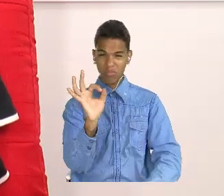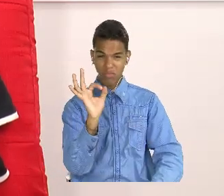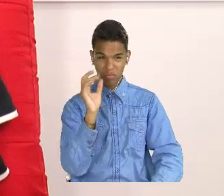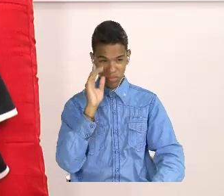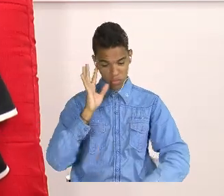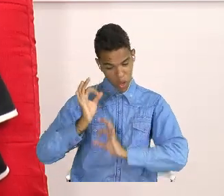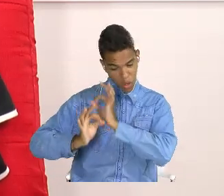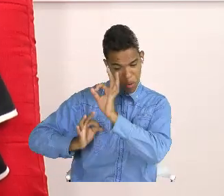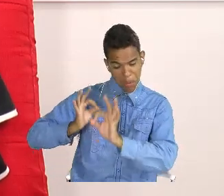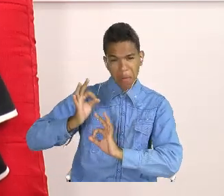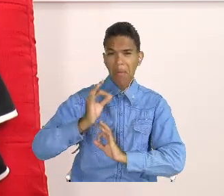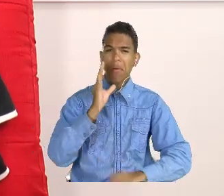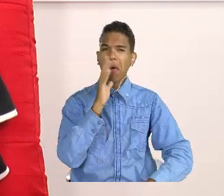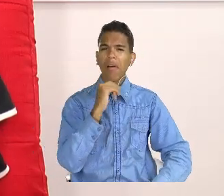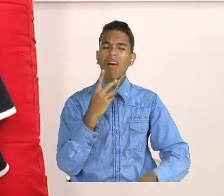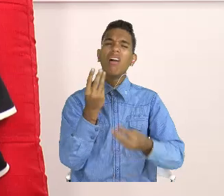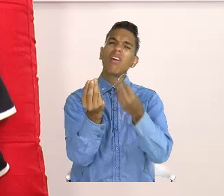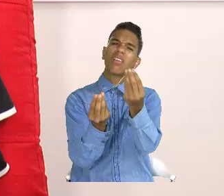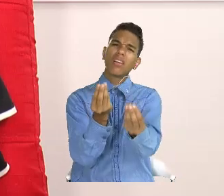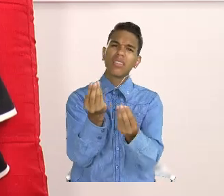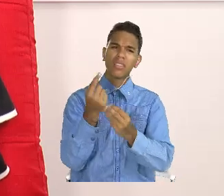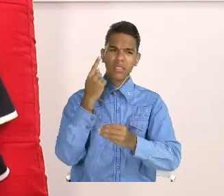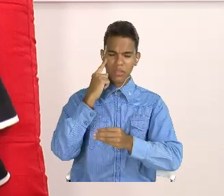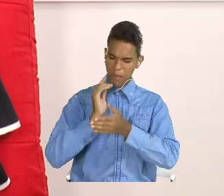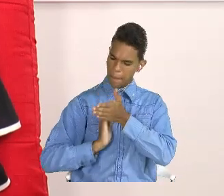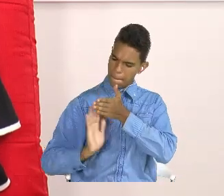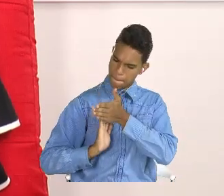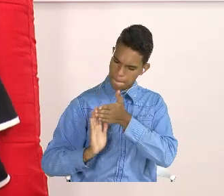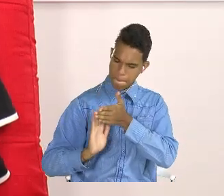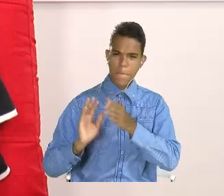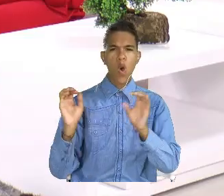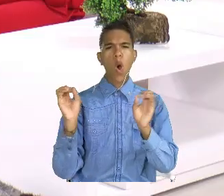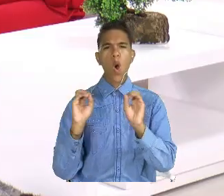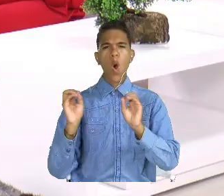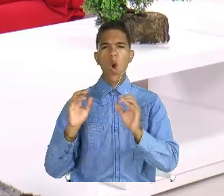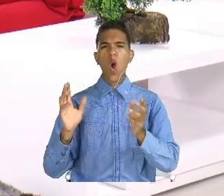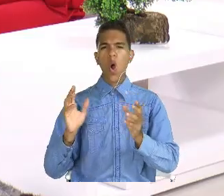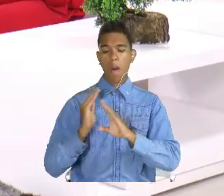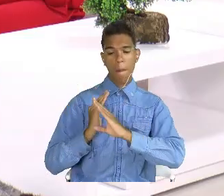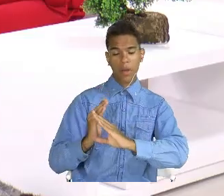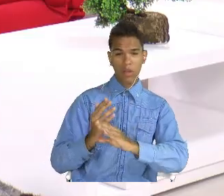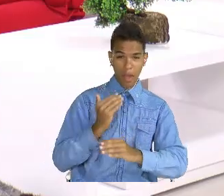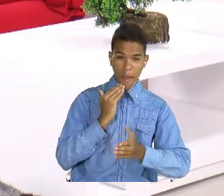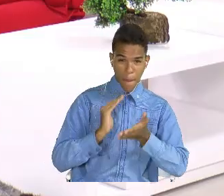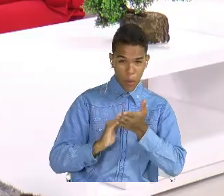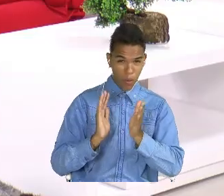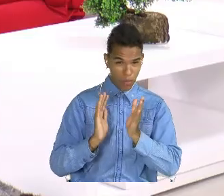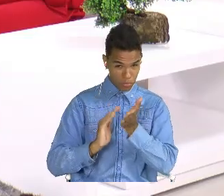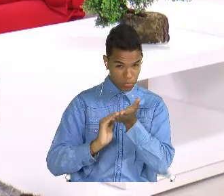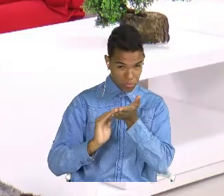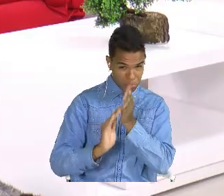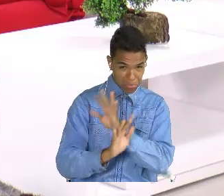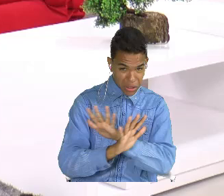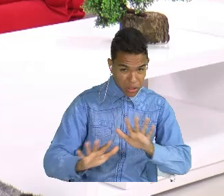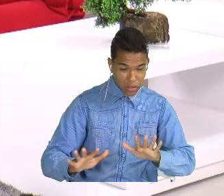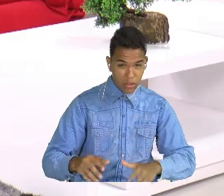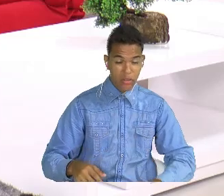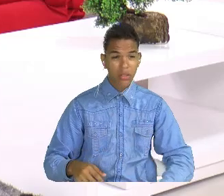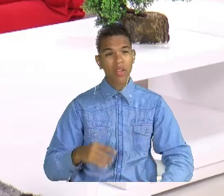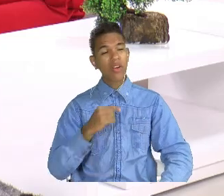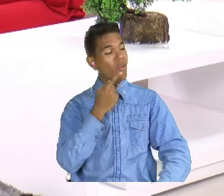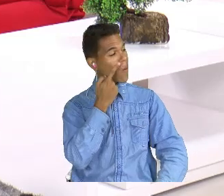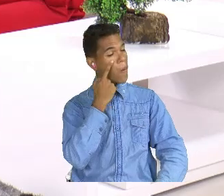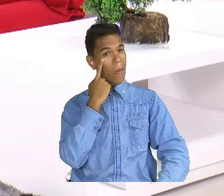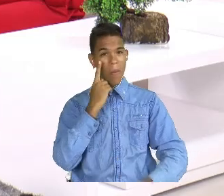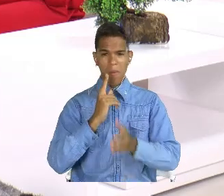¿cómo puede hacer esa persona para curarla o prevenirla? ¿La diabetes, bueno, se puede curar, por ejemplo? Bueno, lo que pasa es que hablar de curar